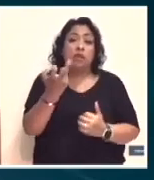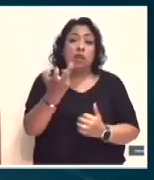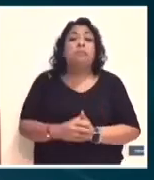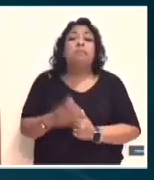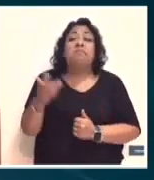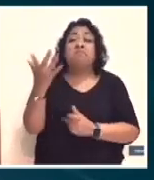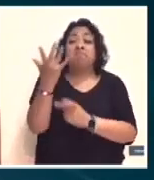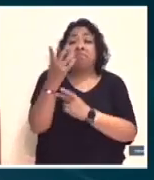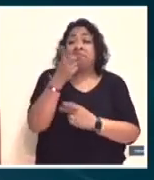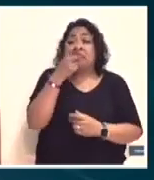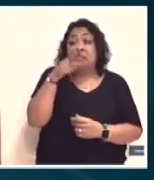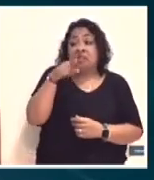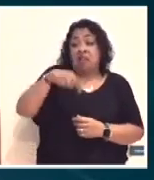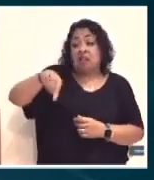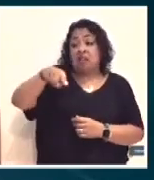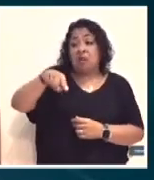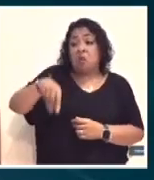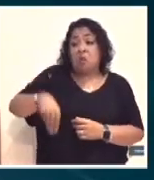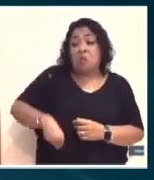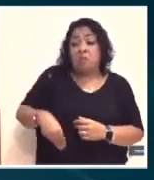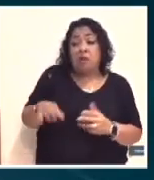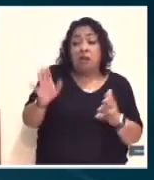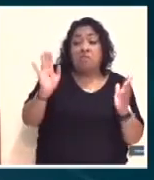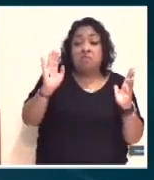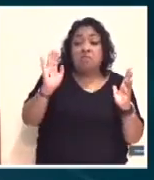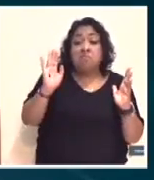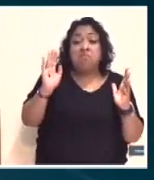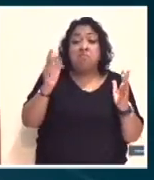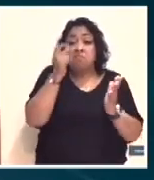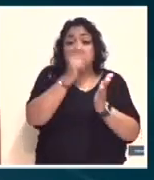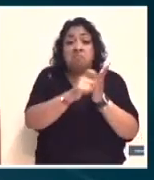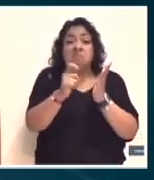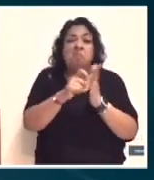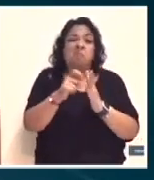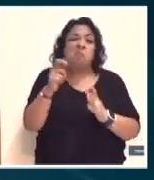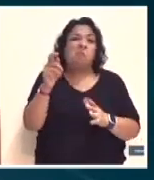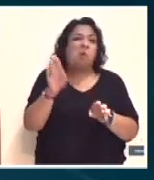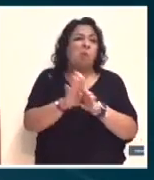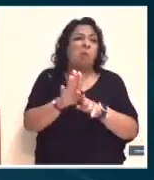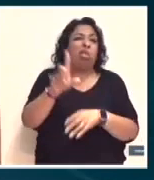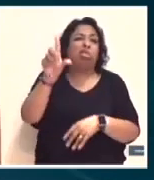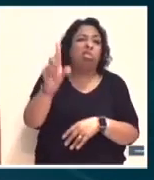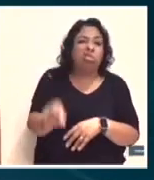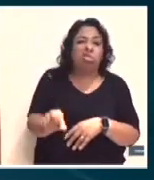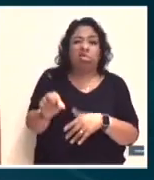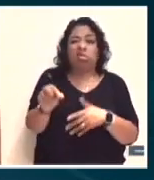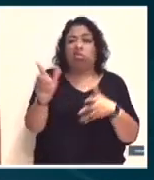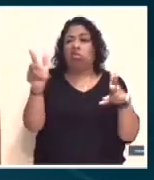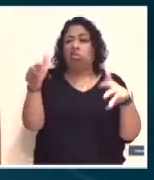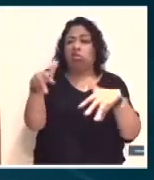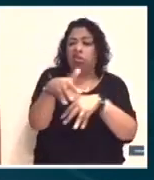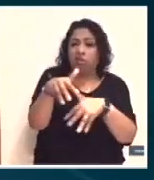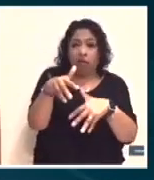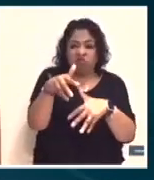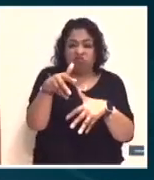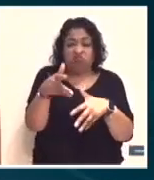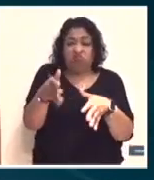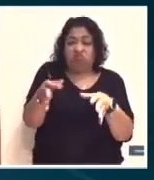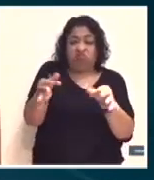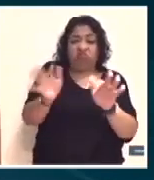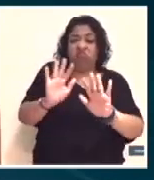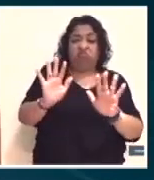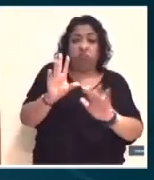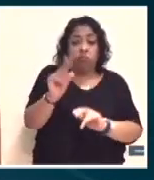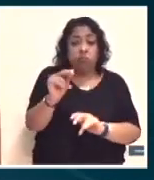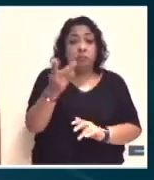ser un escritor más bien vulgar no ser un escritor muy refinado yo creo